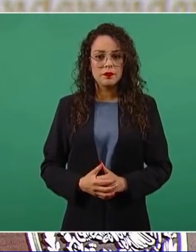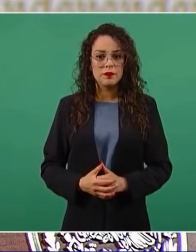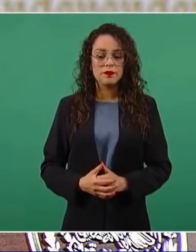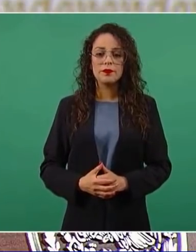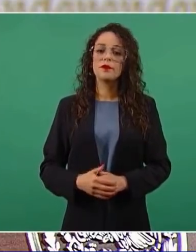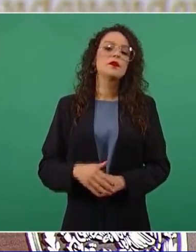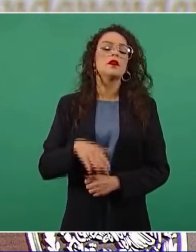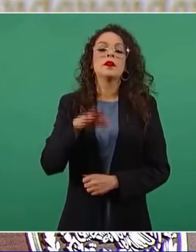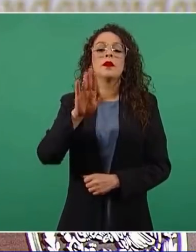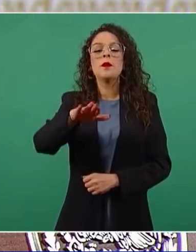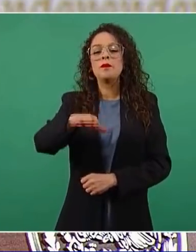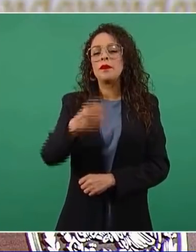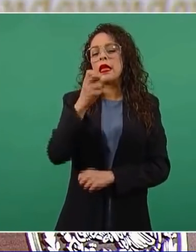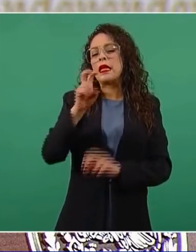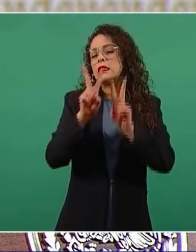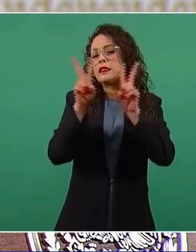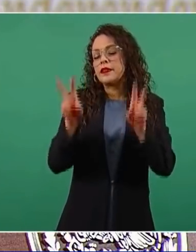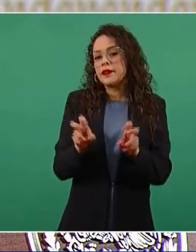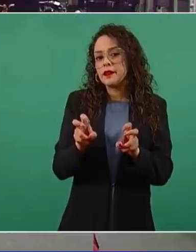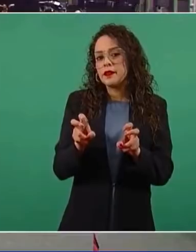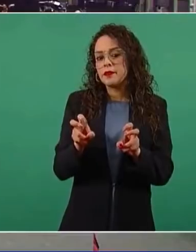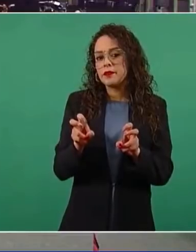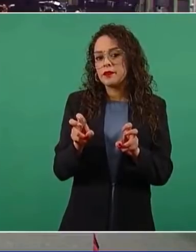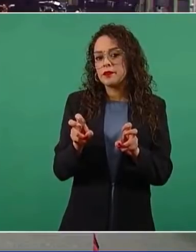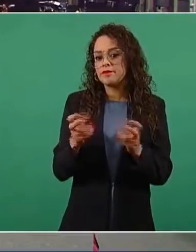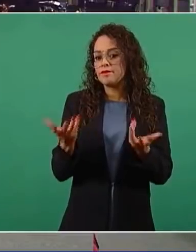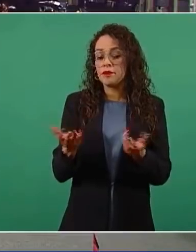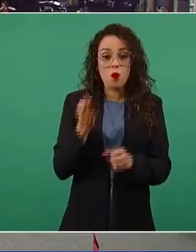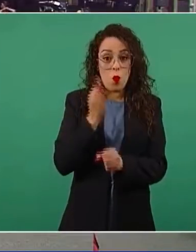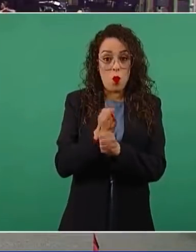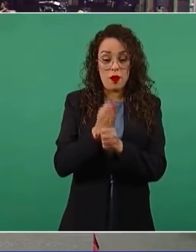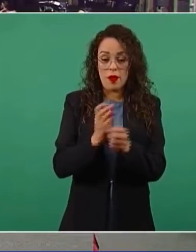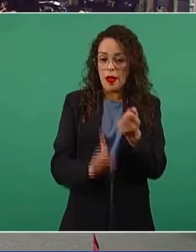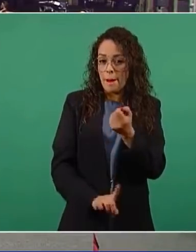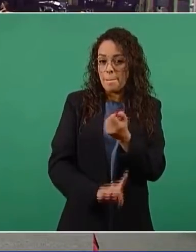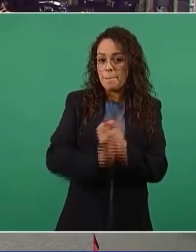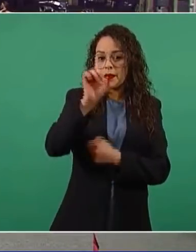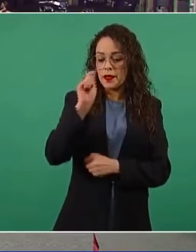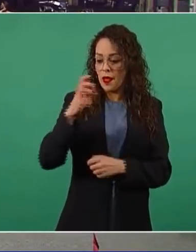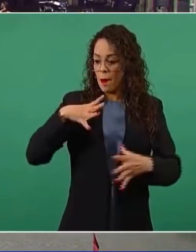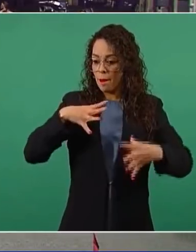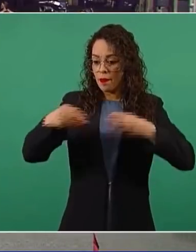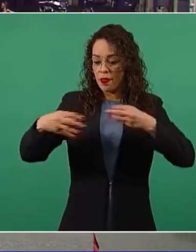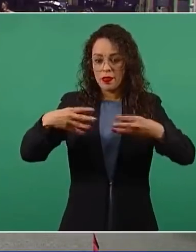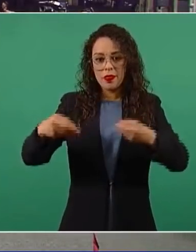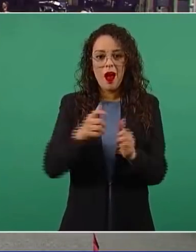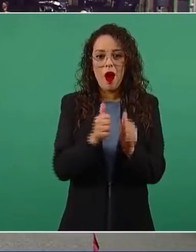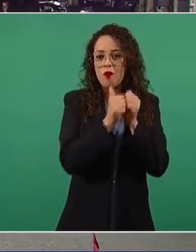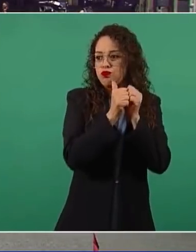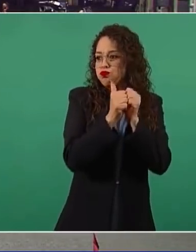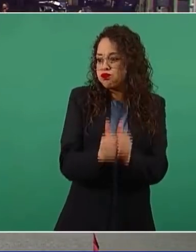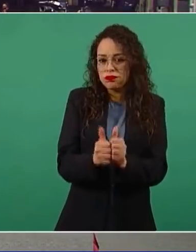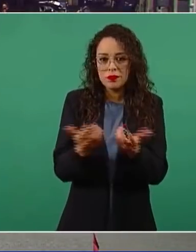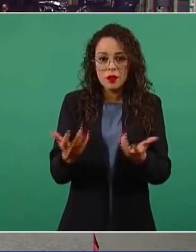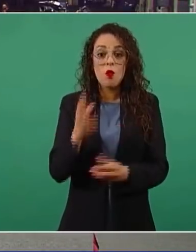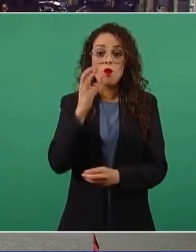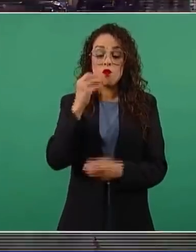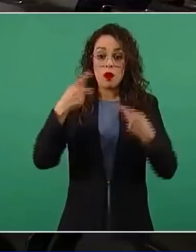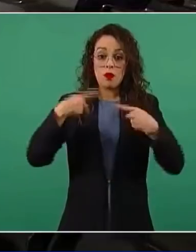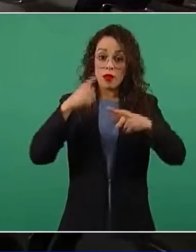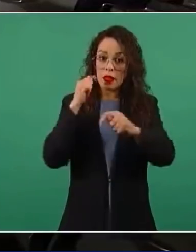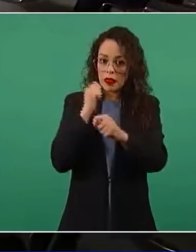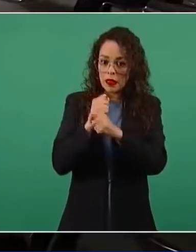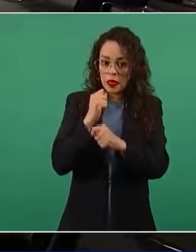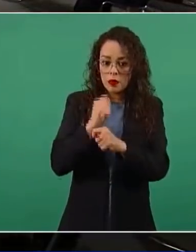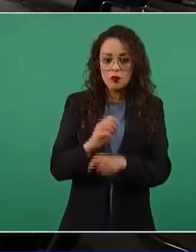Presidente, este es un tema apremiante porque por la pandemia, digamos, por la parálisis que hubo, hay muchos transportistas, muchos